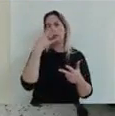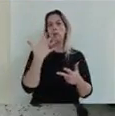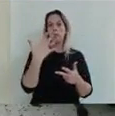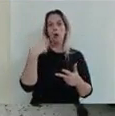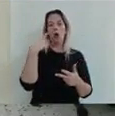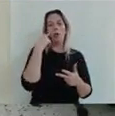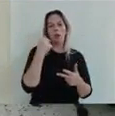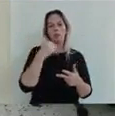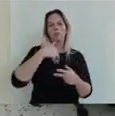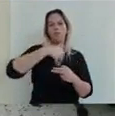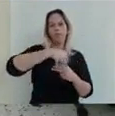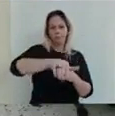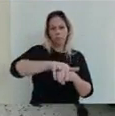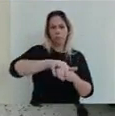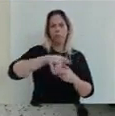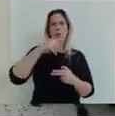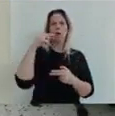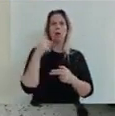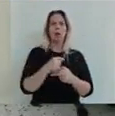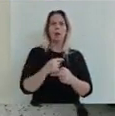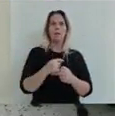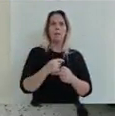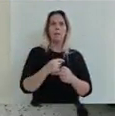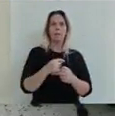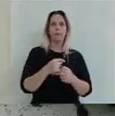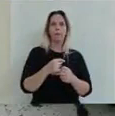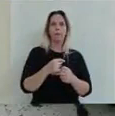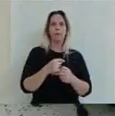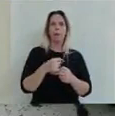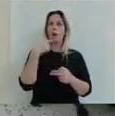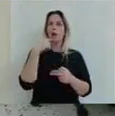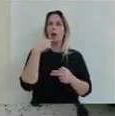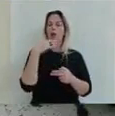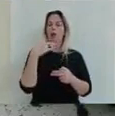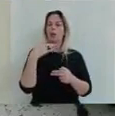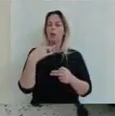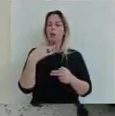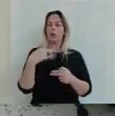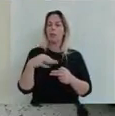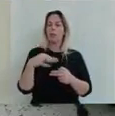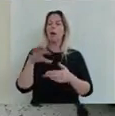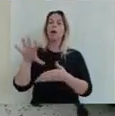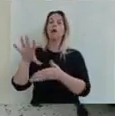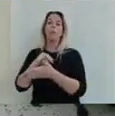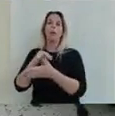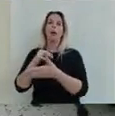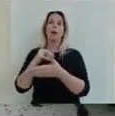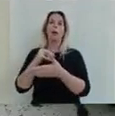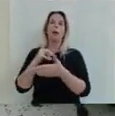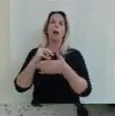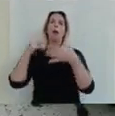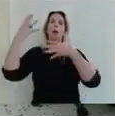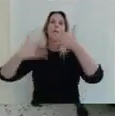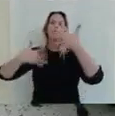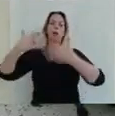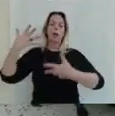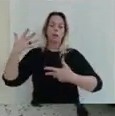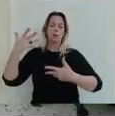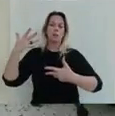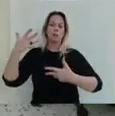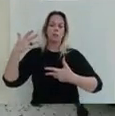de la Carta Orgánica Municipal, proceda a remitir al Consejo copia del balance anual correspondiente al año